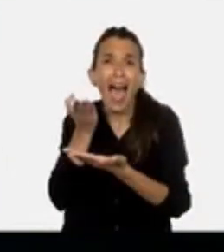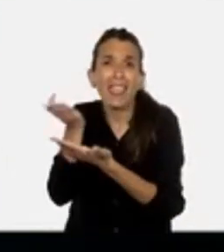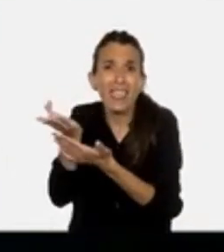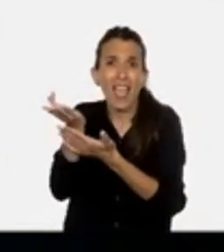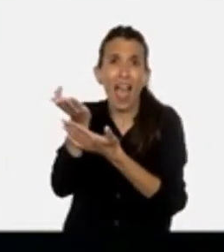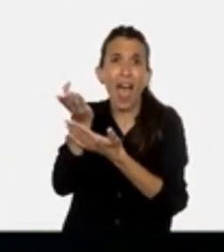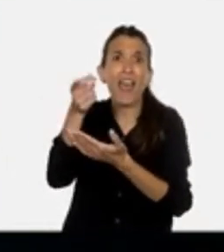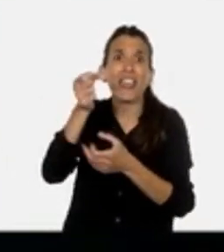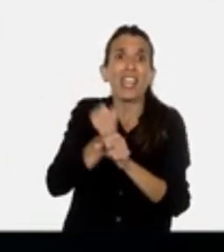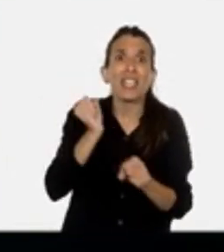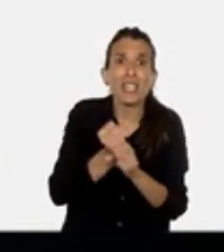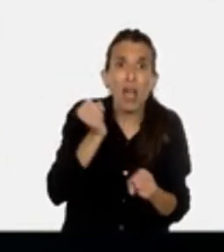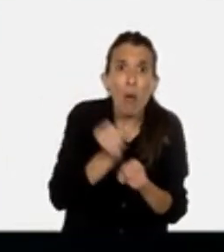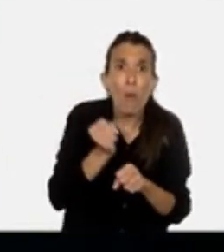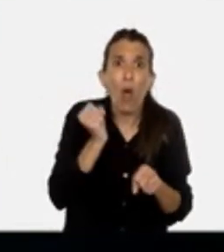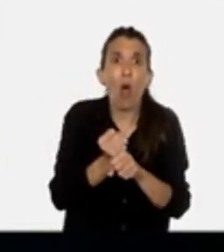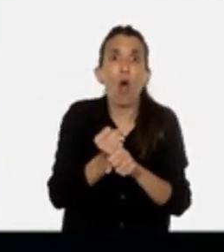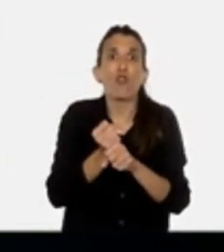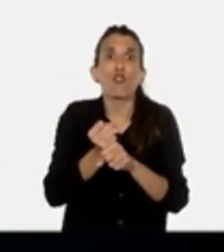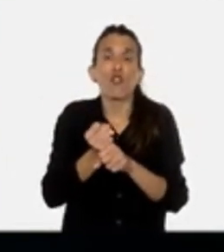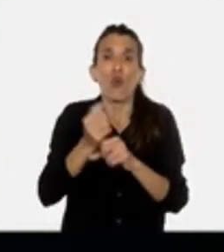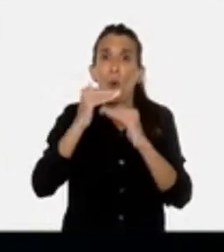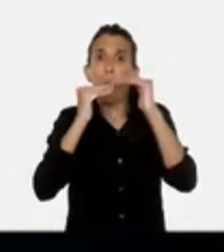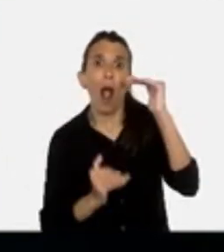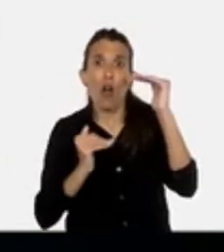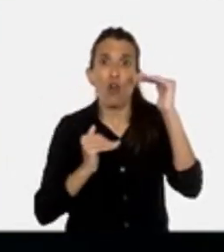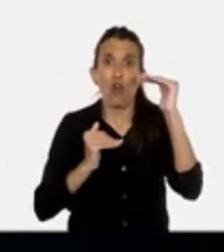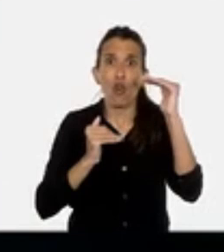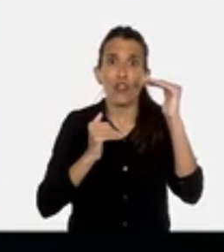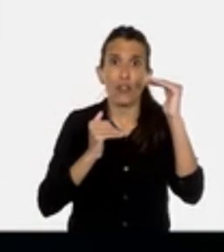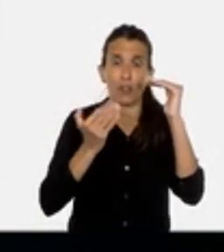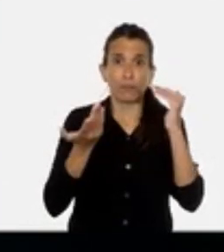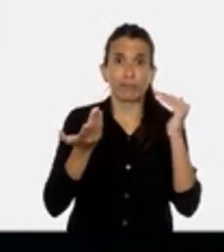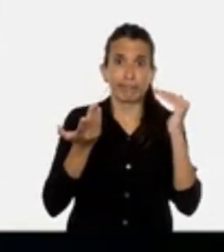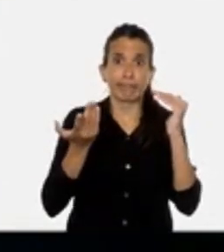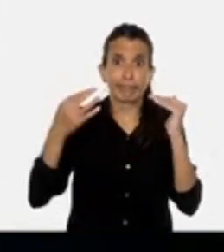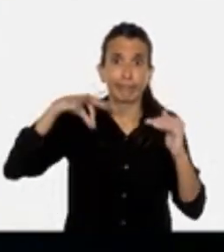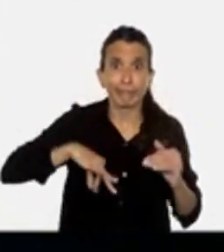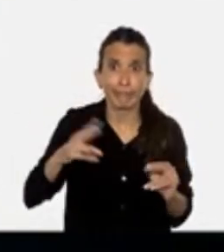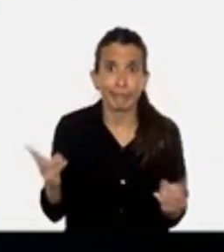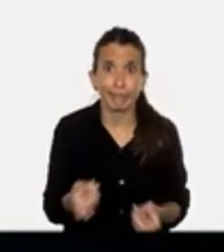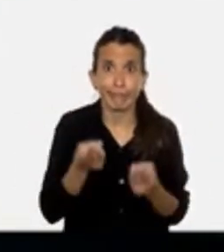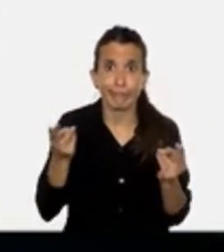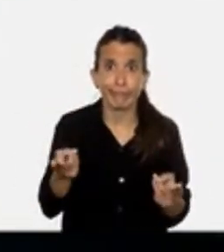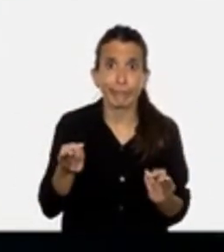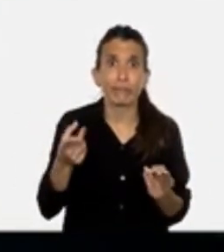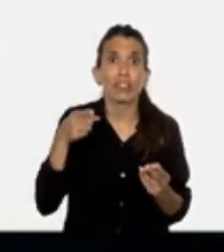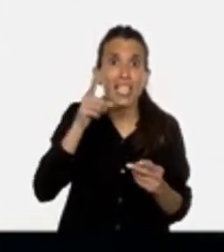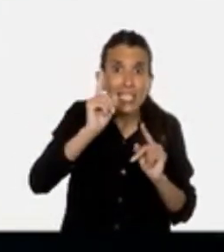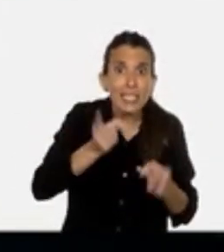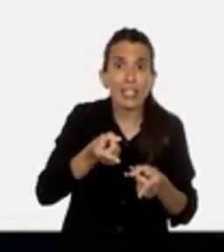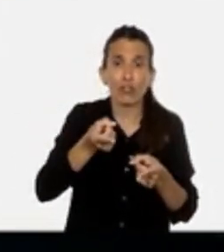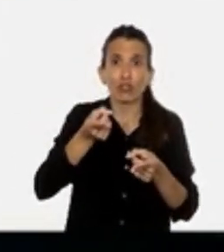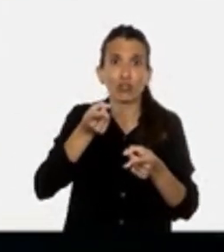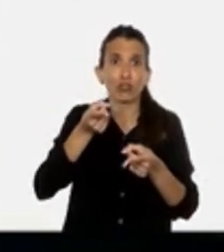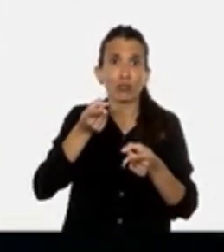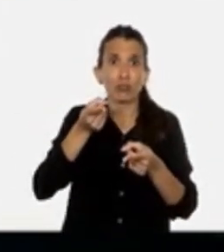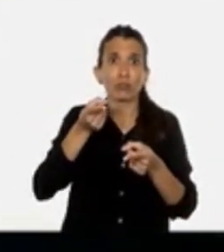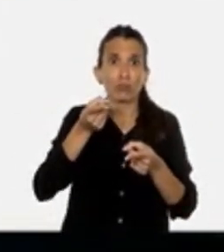que dejaría sus salarios por debajo de la inflación frente a estos ataques